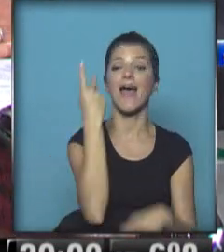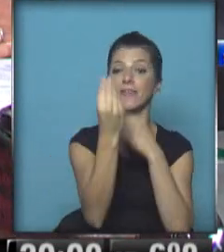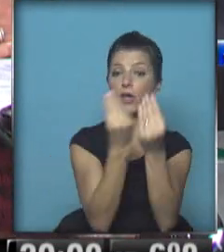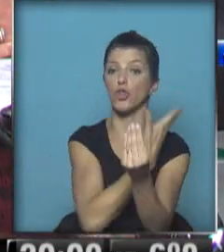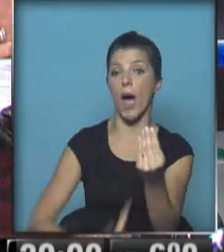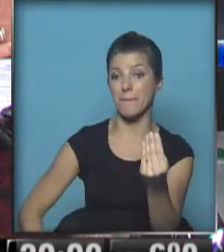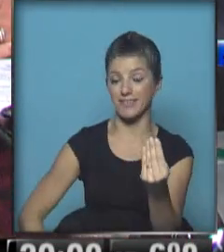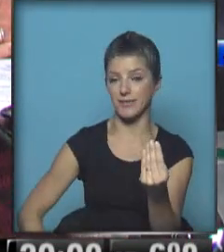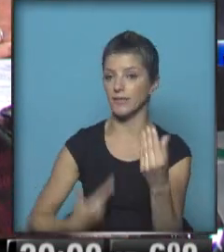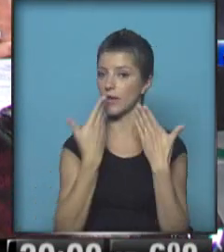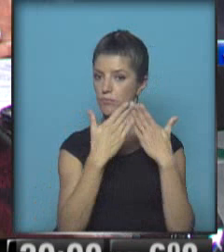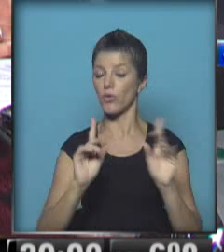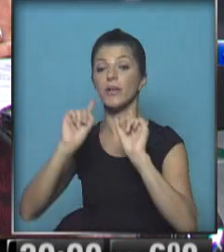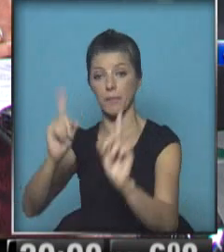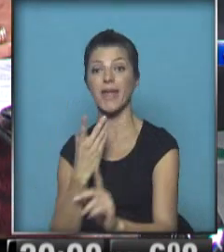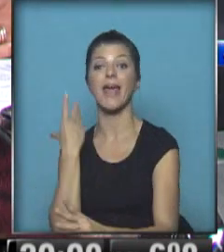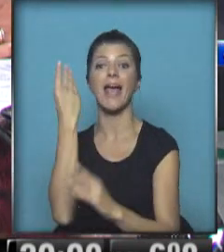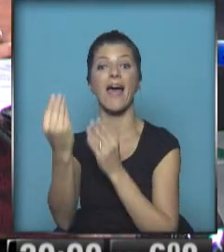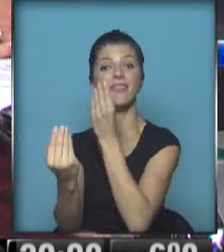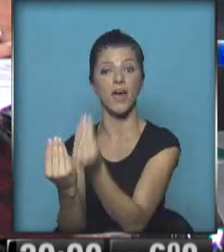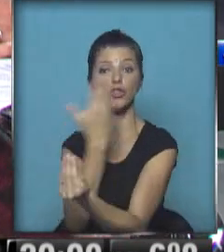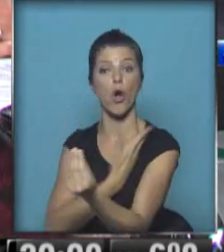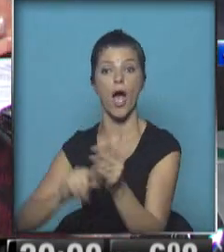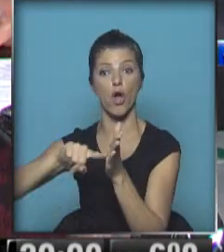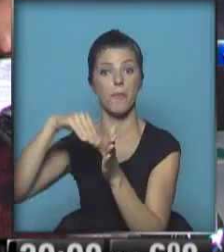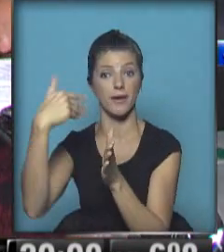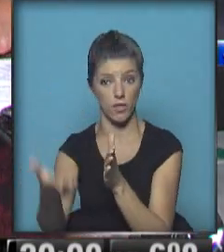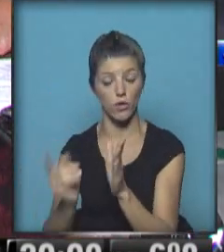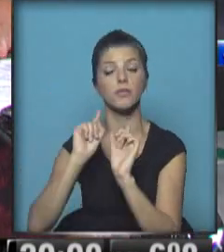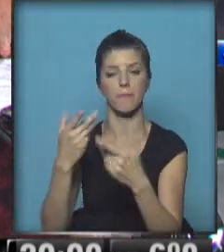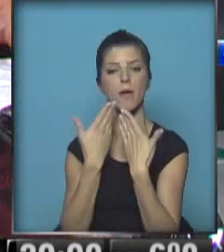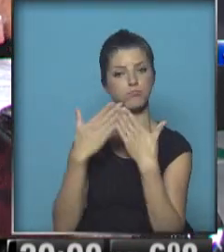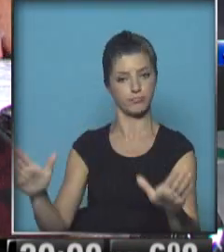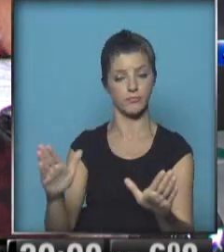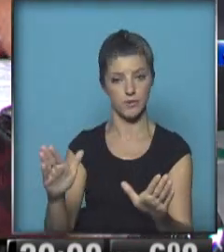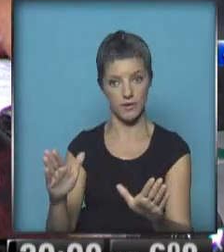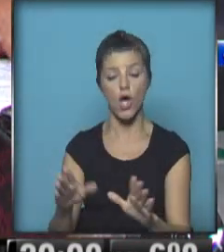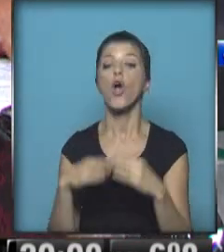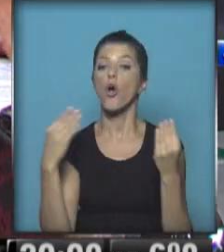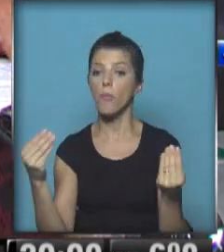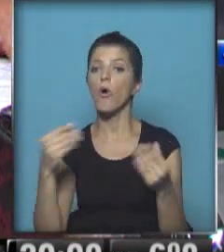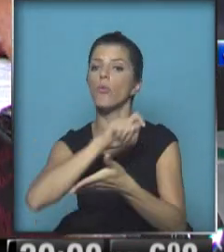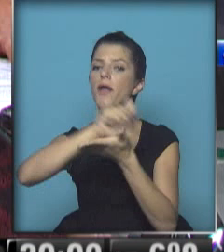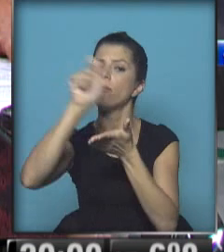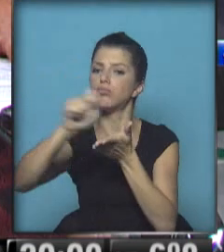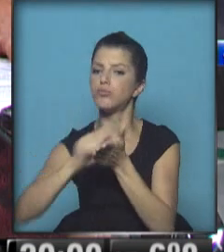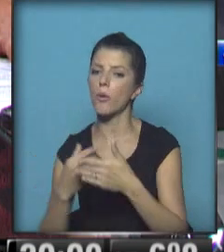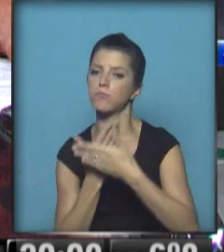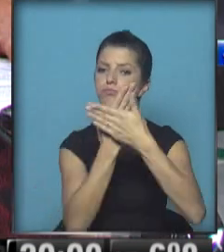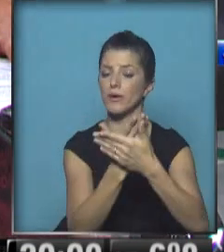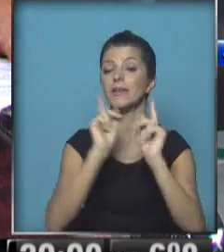la nación y también a la candidatura como posible gobernador a la provincia de Buenos Aires lo hizo a través de una carta y también de